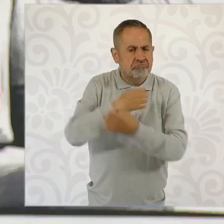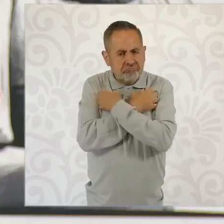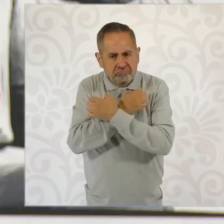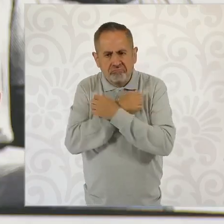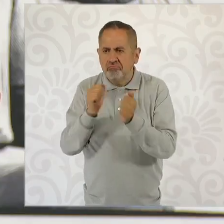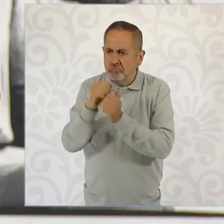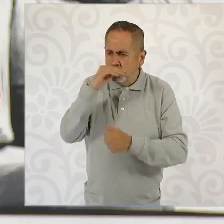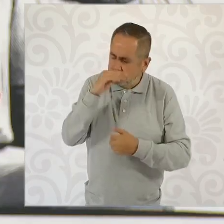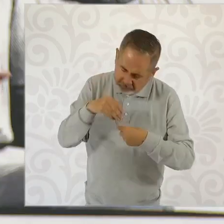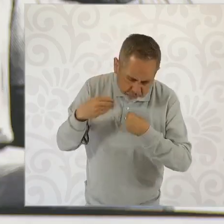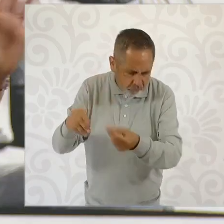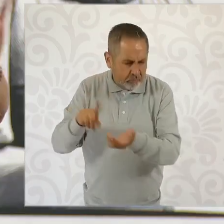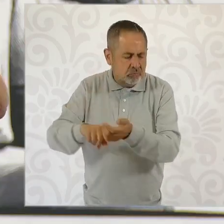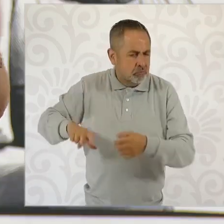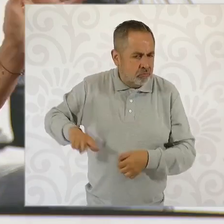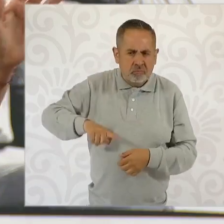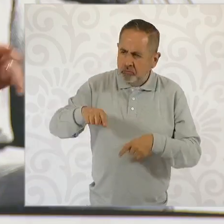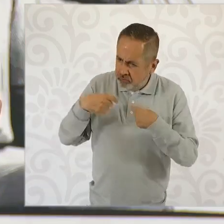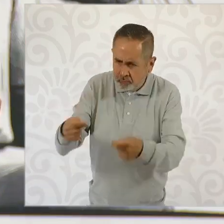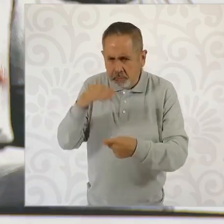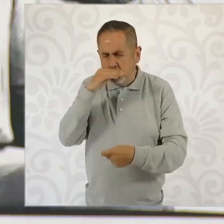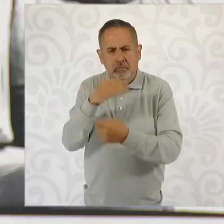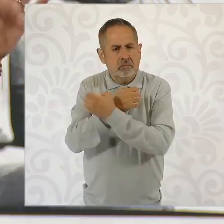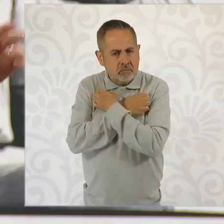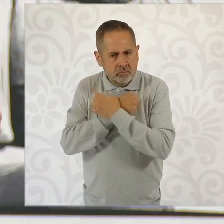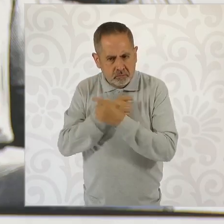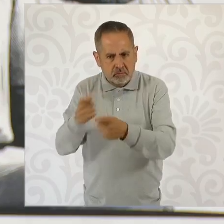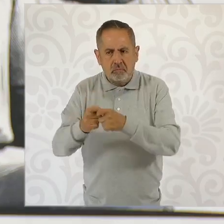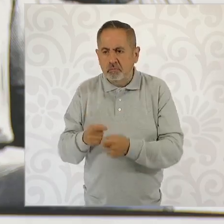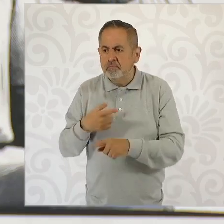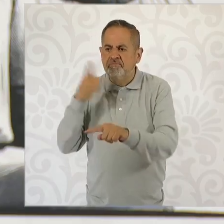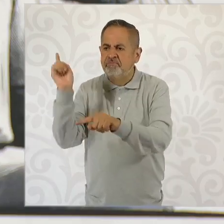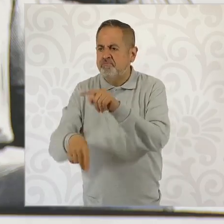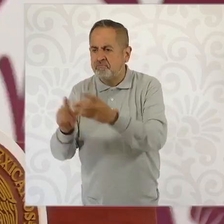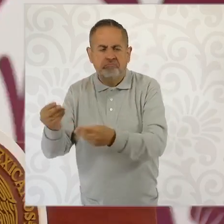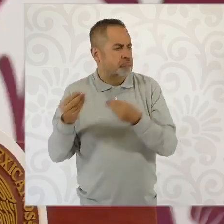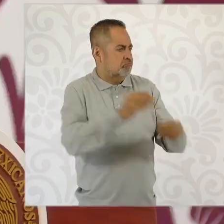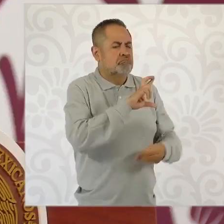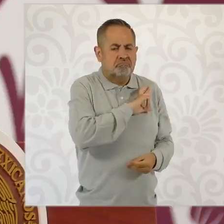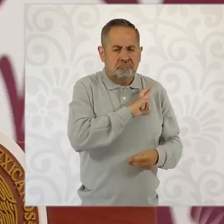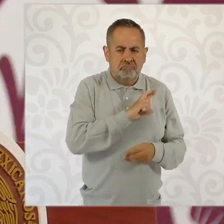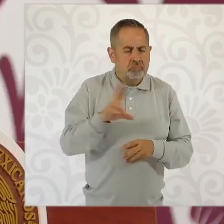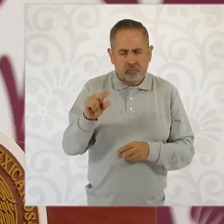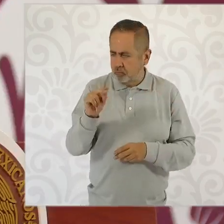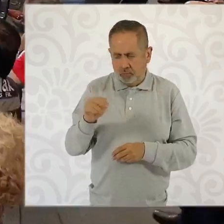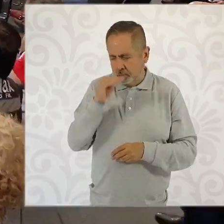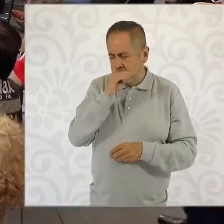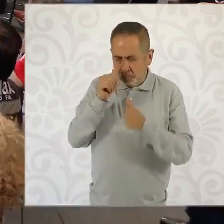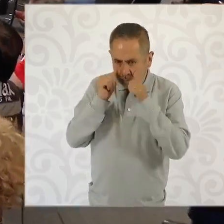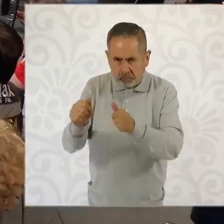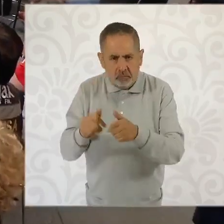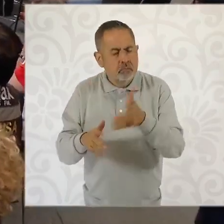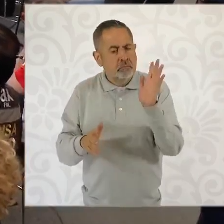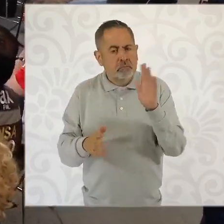pública, siempre, y vamos a seguirlo haciendo. Nosotros no privatizamos la educación. Pero lo que decimos